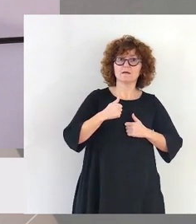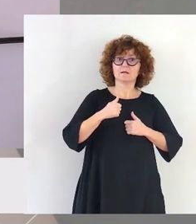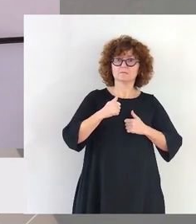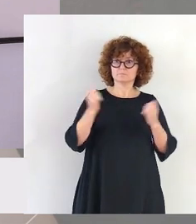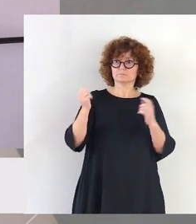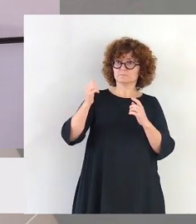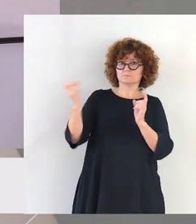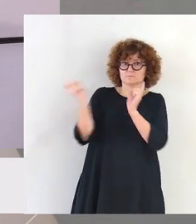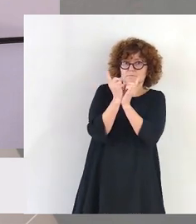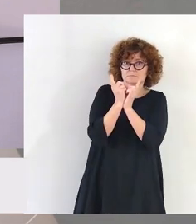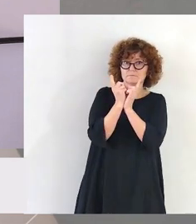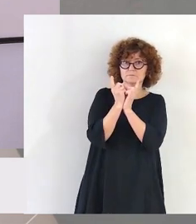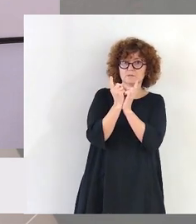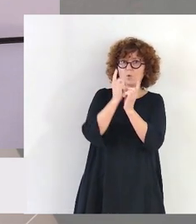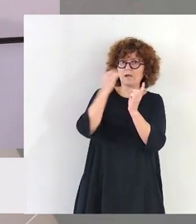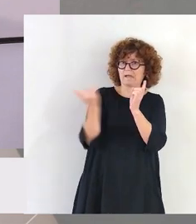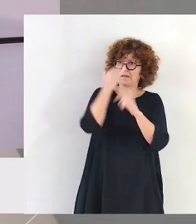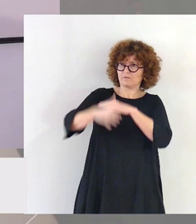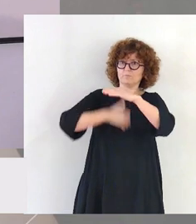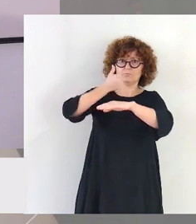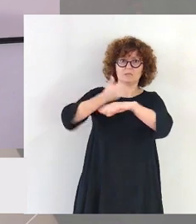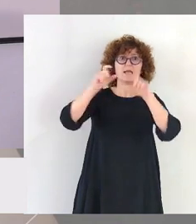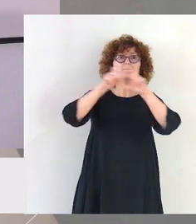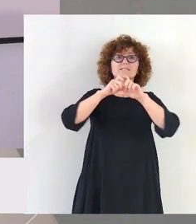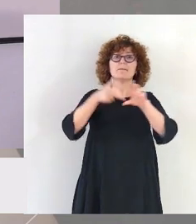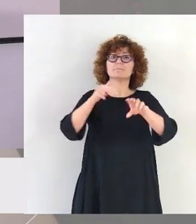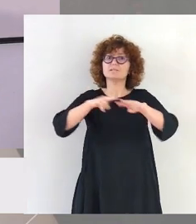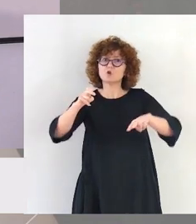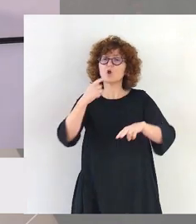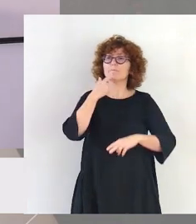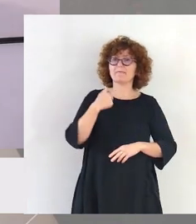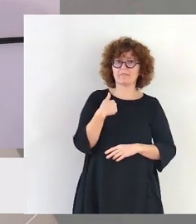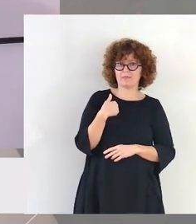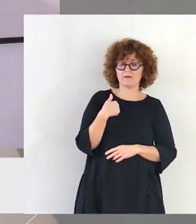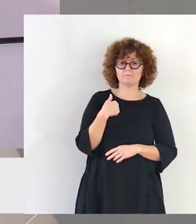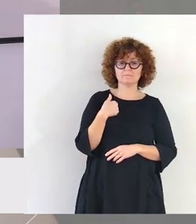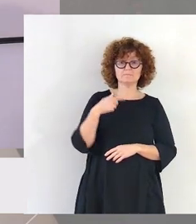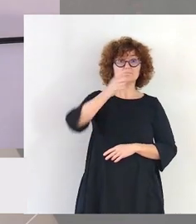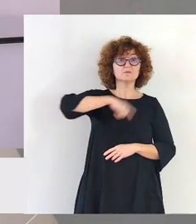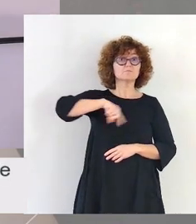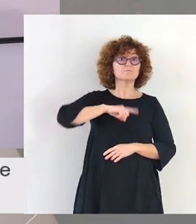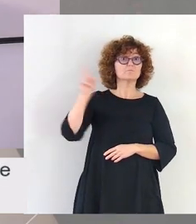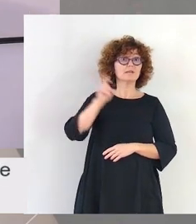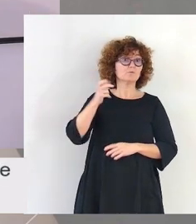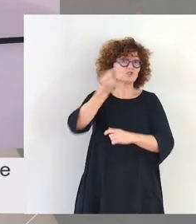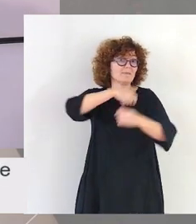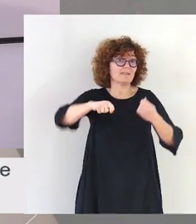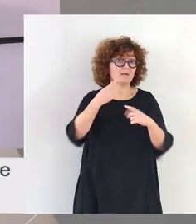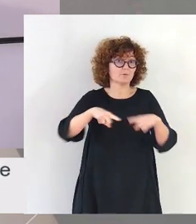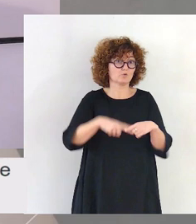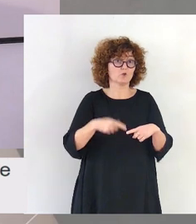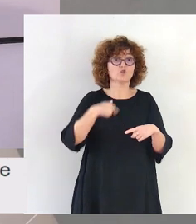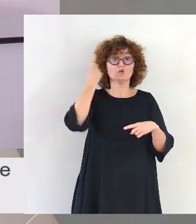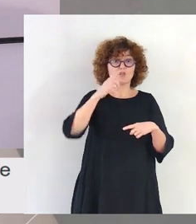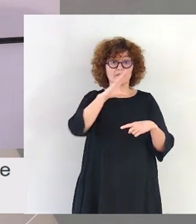una empresa de petróleos y é me decía dice mira dice nosotros vimos de vender algo dice yo sé que dentro de 50